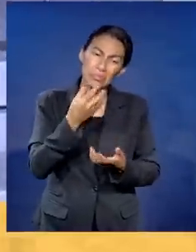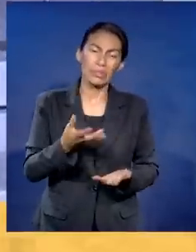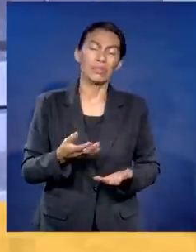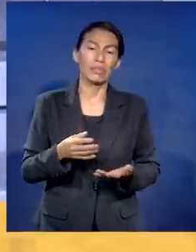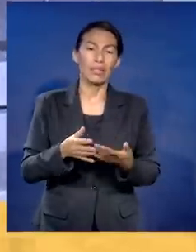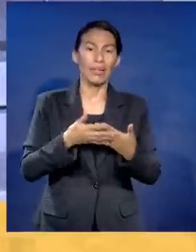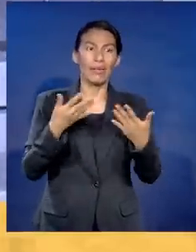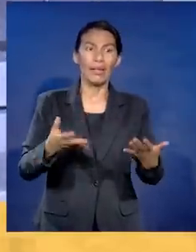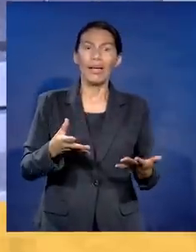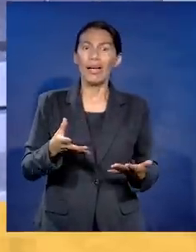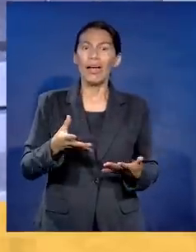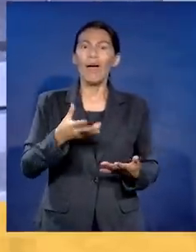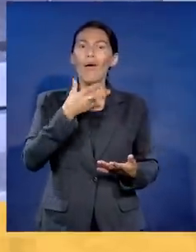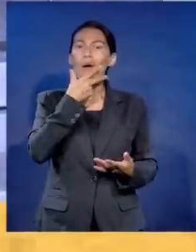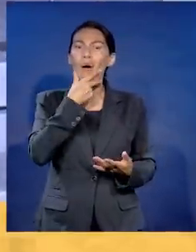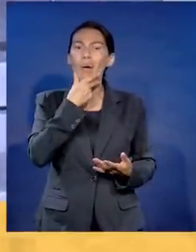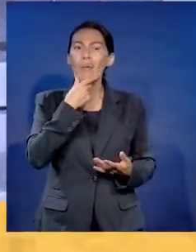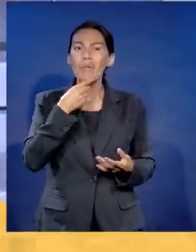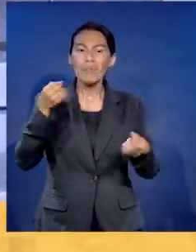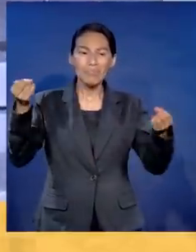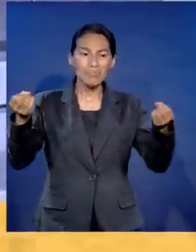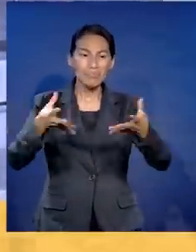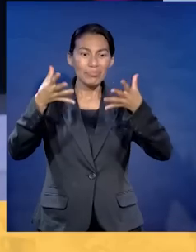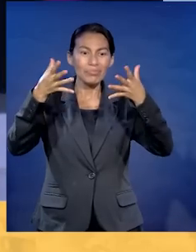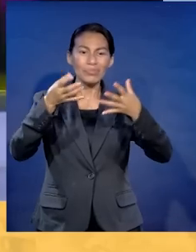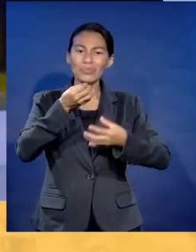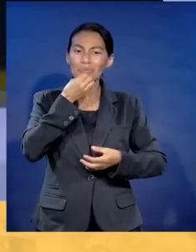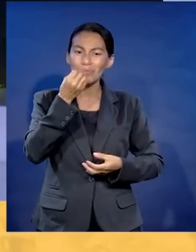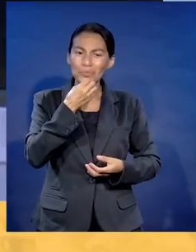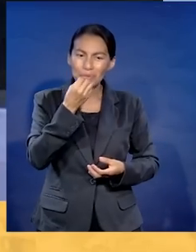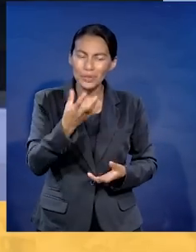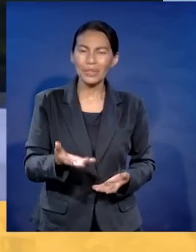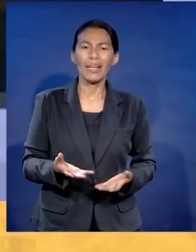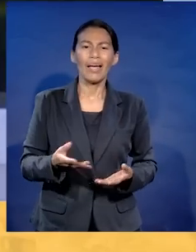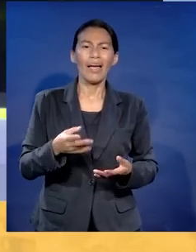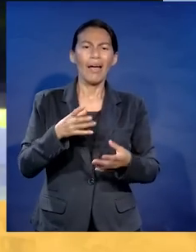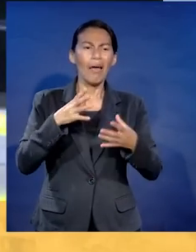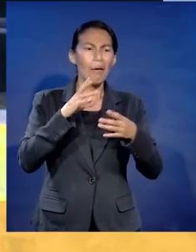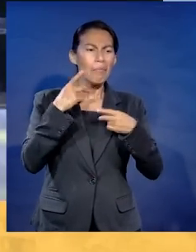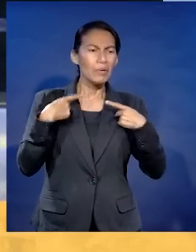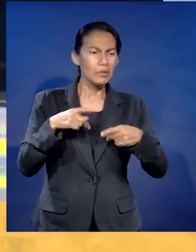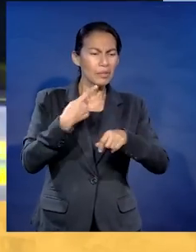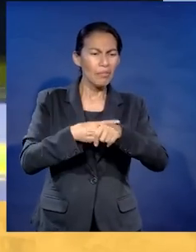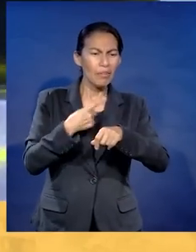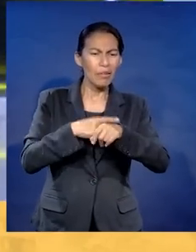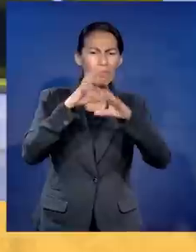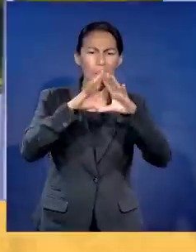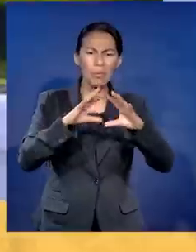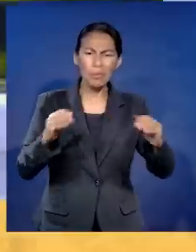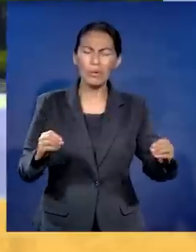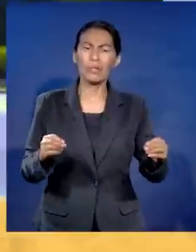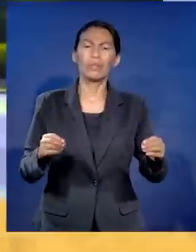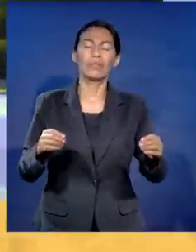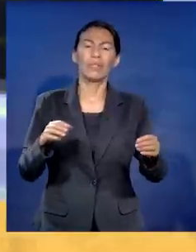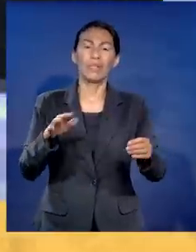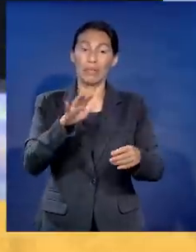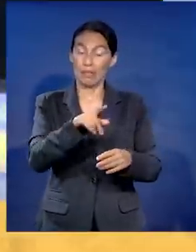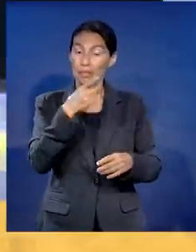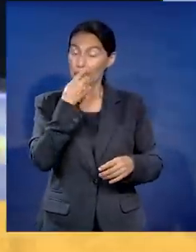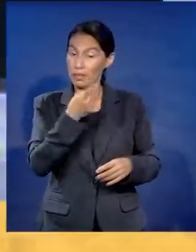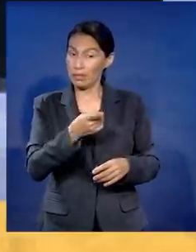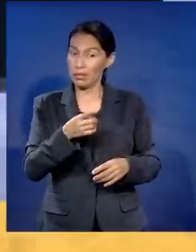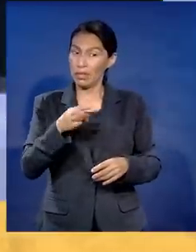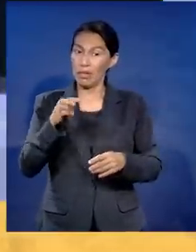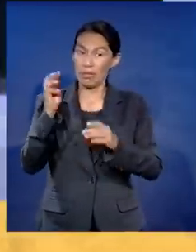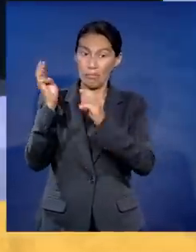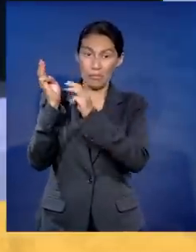tratando de sobrevivir. Ahora andan con un hombre que hace comida de la nada, que sana enfermos. Un hombre que ha metido en su cabeza la idea de